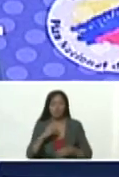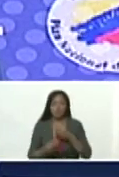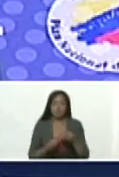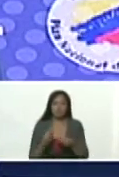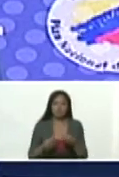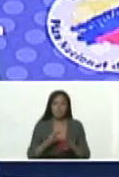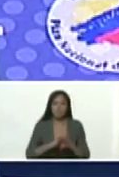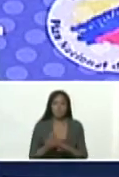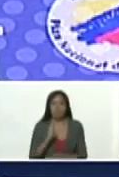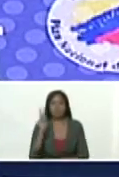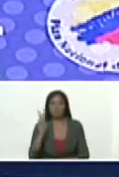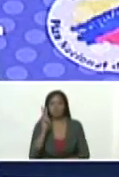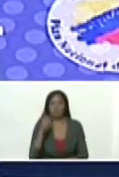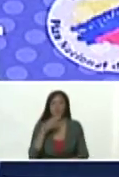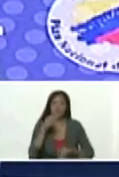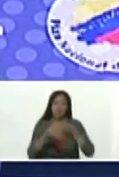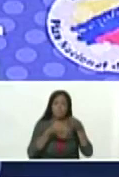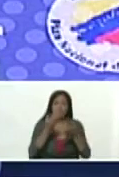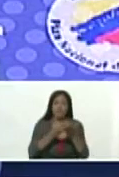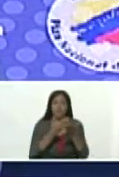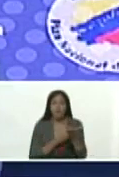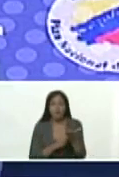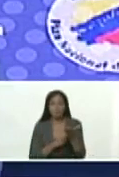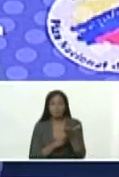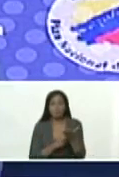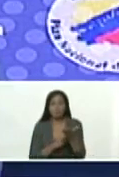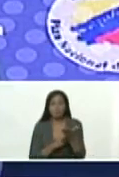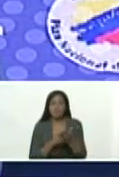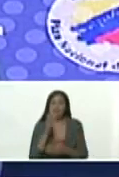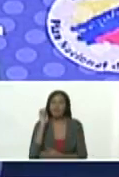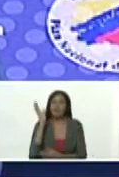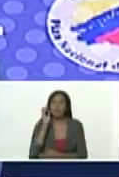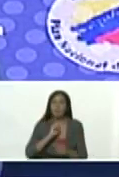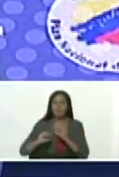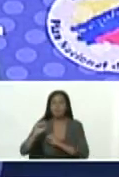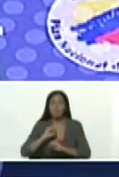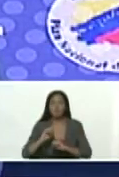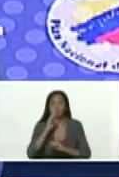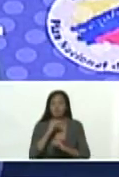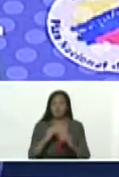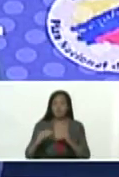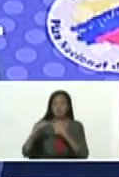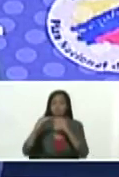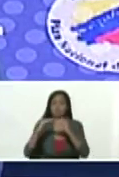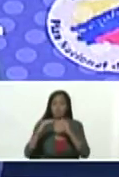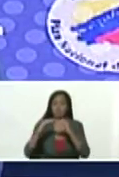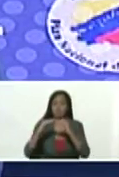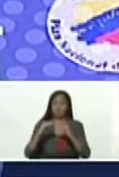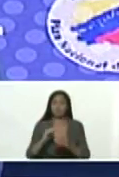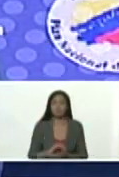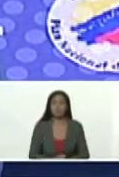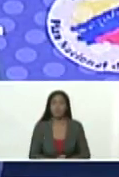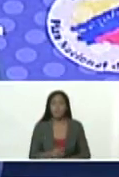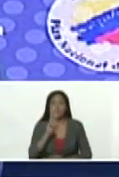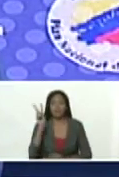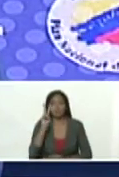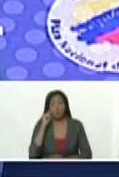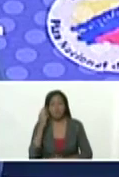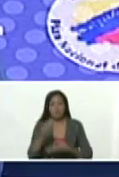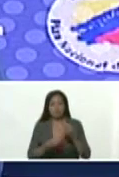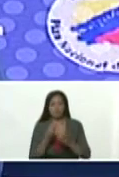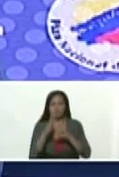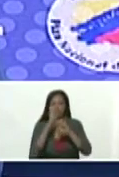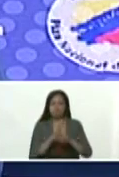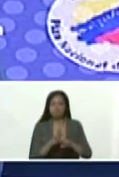porque Venezuela, como lo expliqué yo en la cumbre mundial del Movimiento de Países No Alineados, Venezuela está siendo